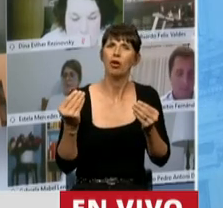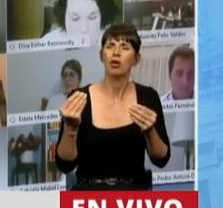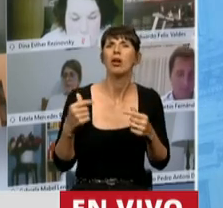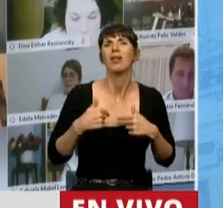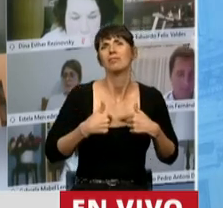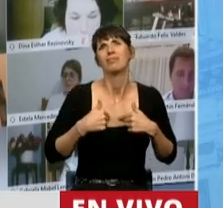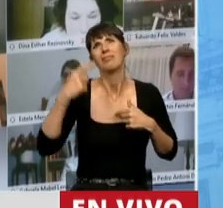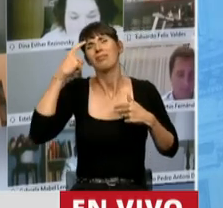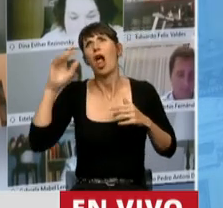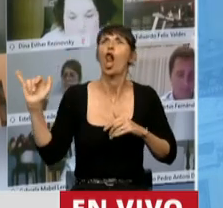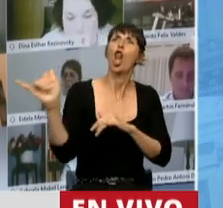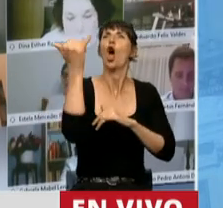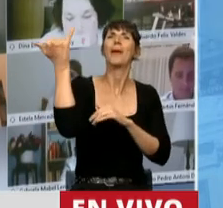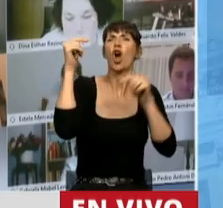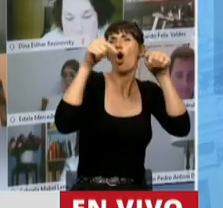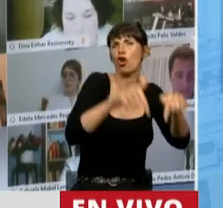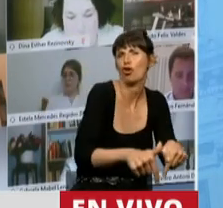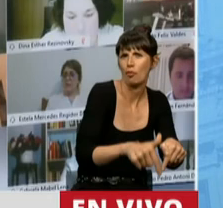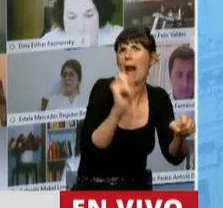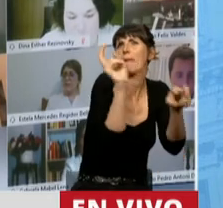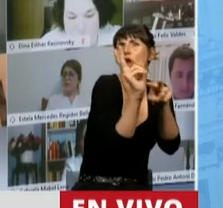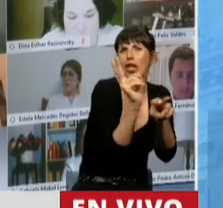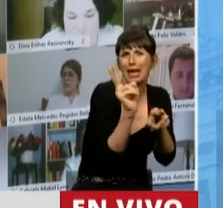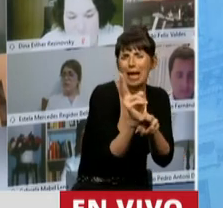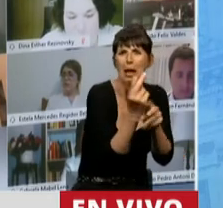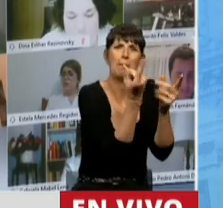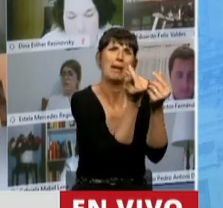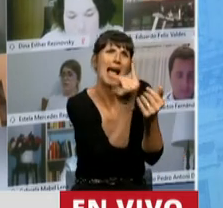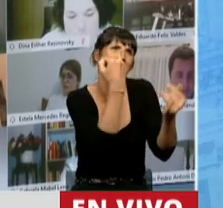cosa rimbombante de que estamos salvando los activos